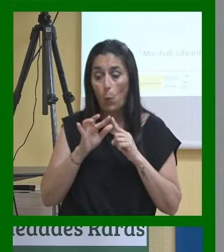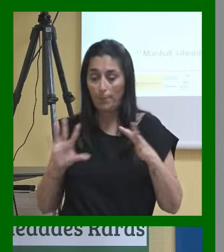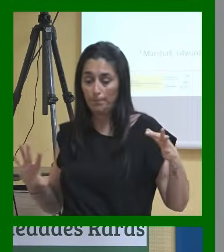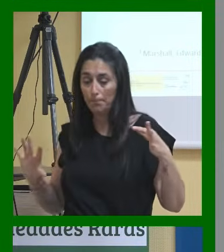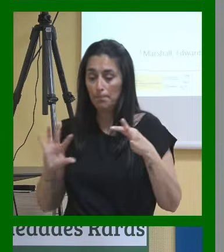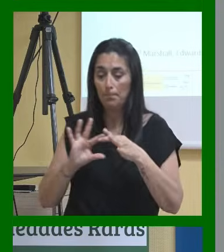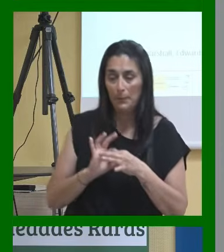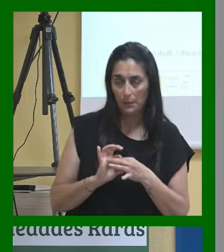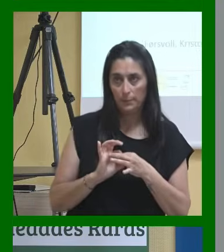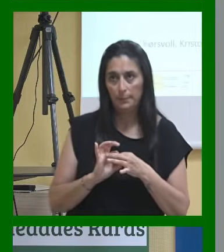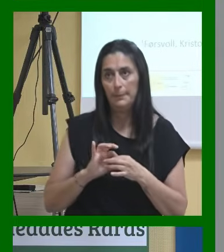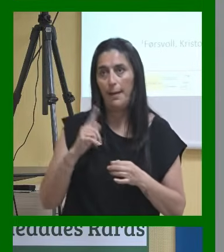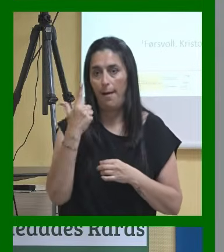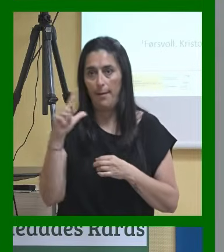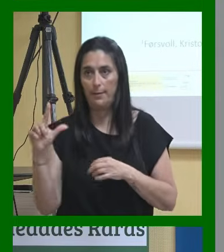del FAPA.